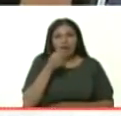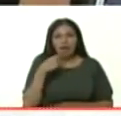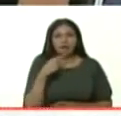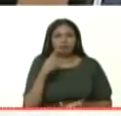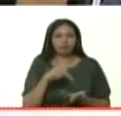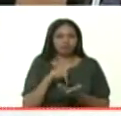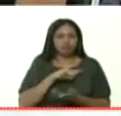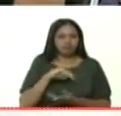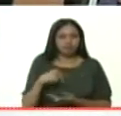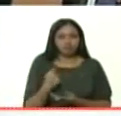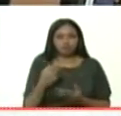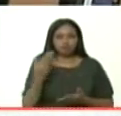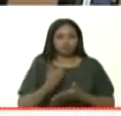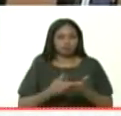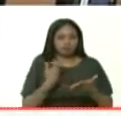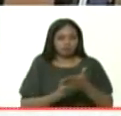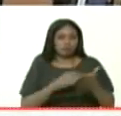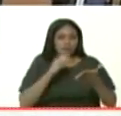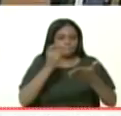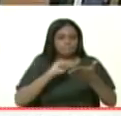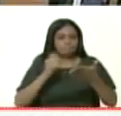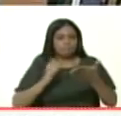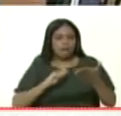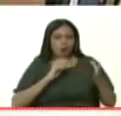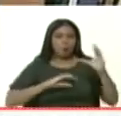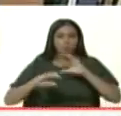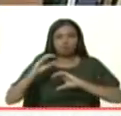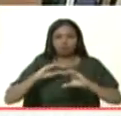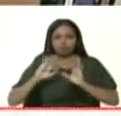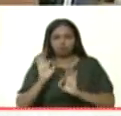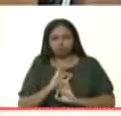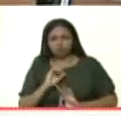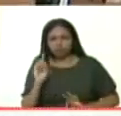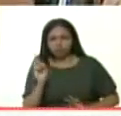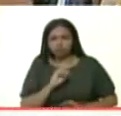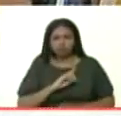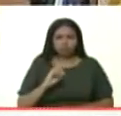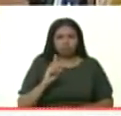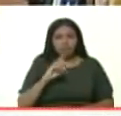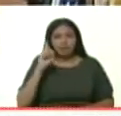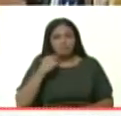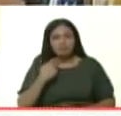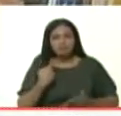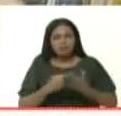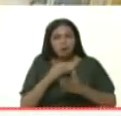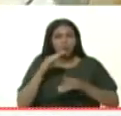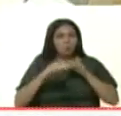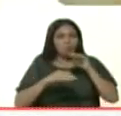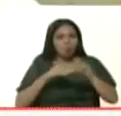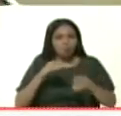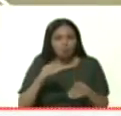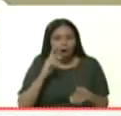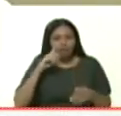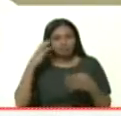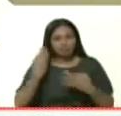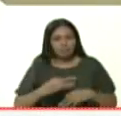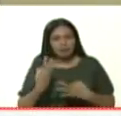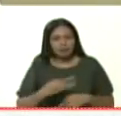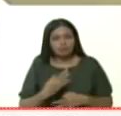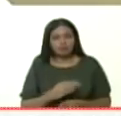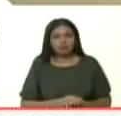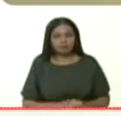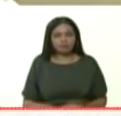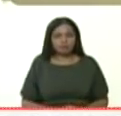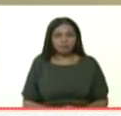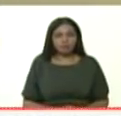un papel, en un documento, un comunicado, sino dar los pasos para avanzar